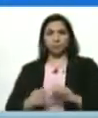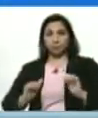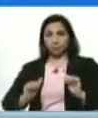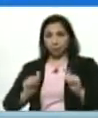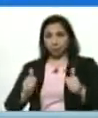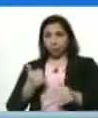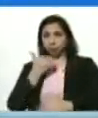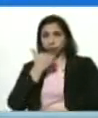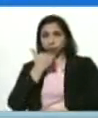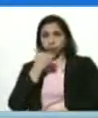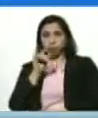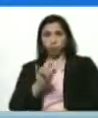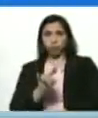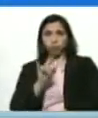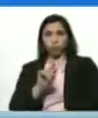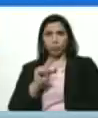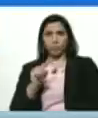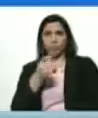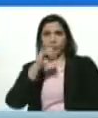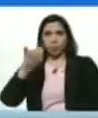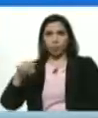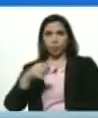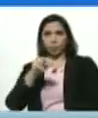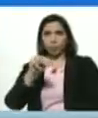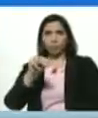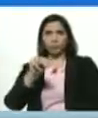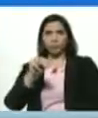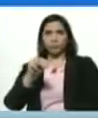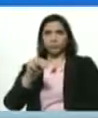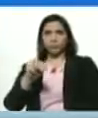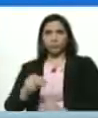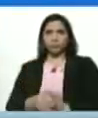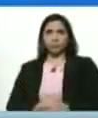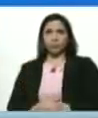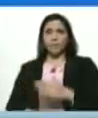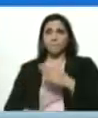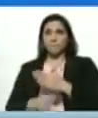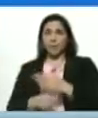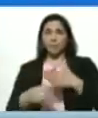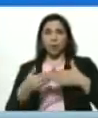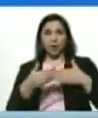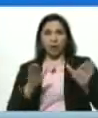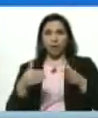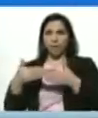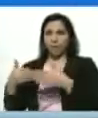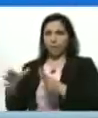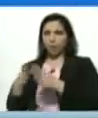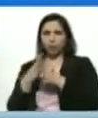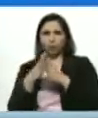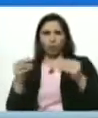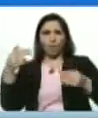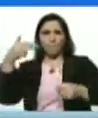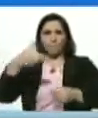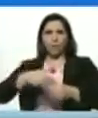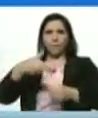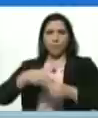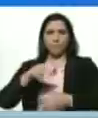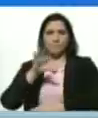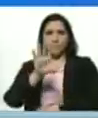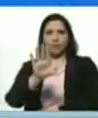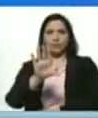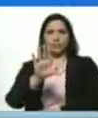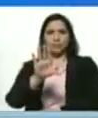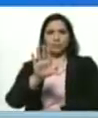del lunes primero de junio vamos a abrir todas las gasolineras del país